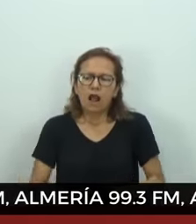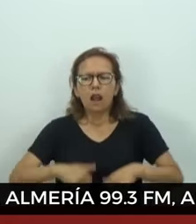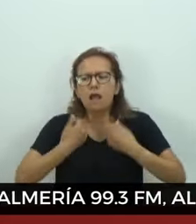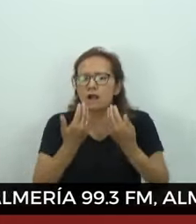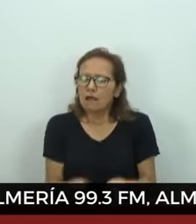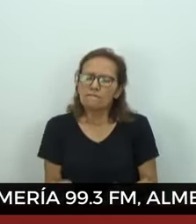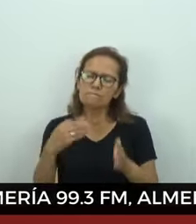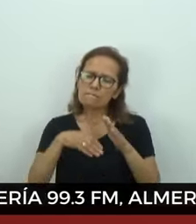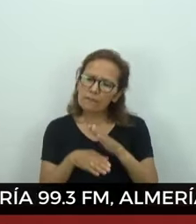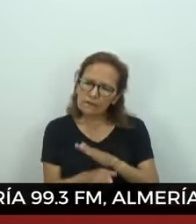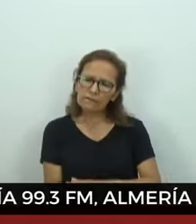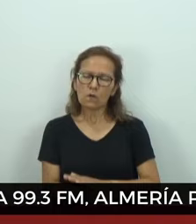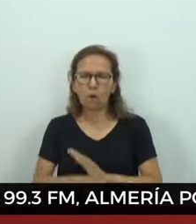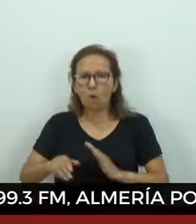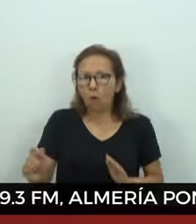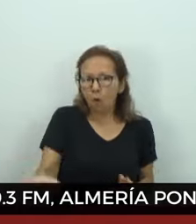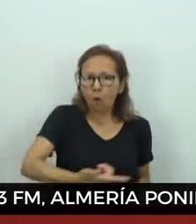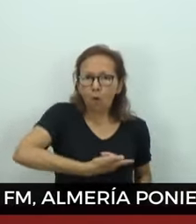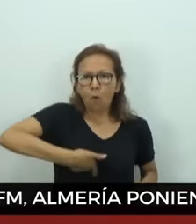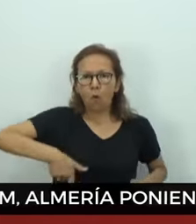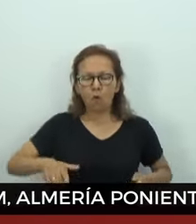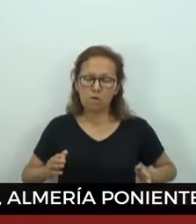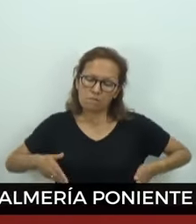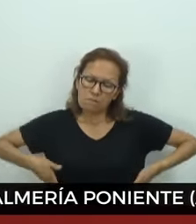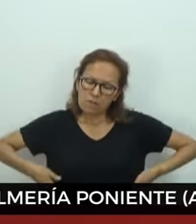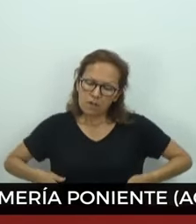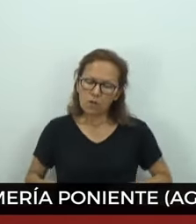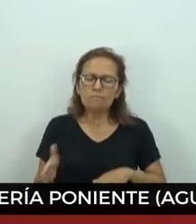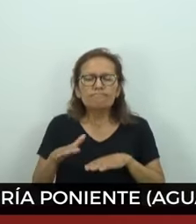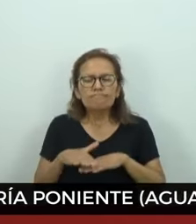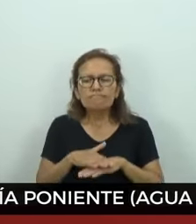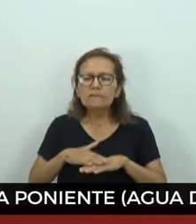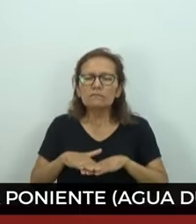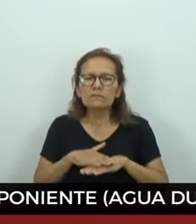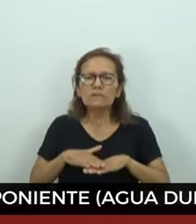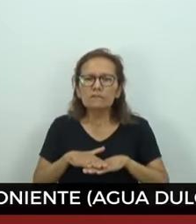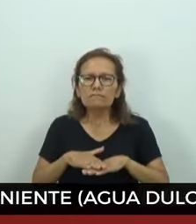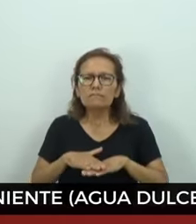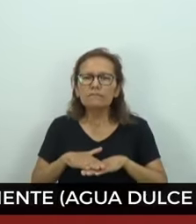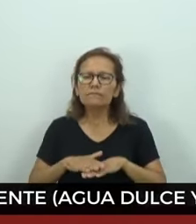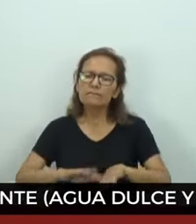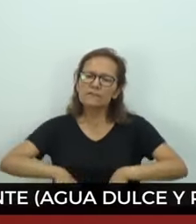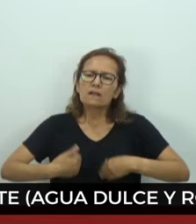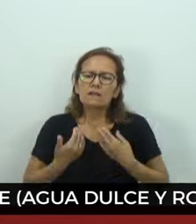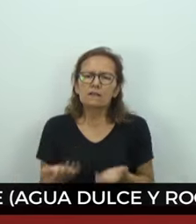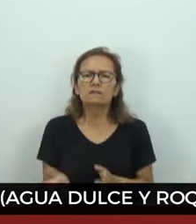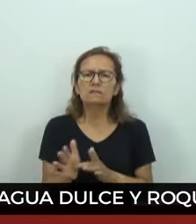nos perdonó. En la gracia de Jesucristo está todo lo que nosotros